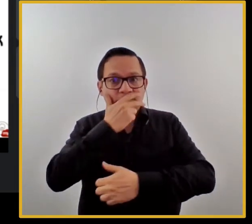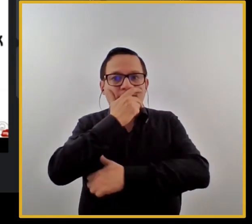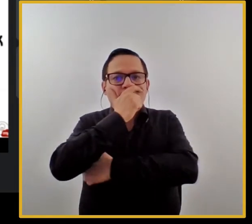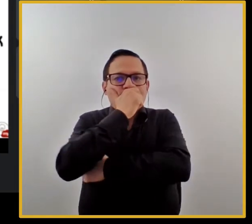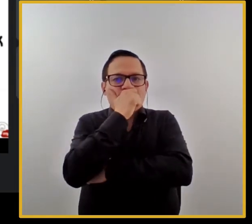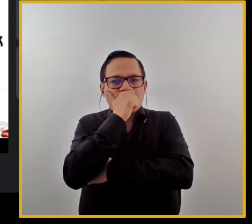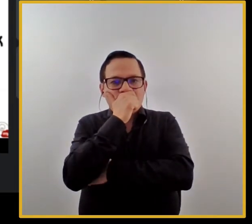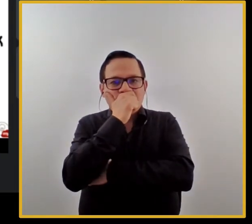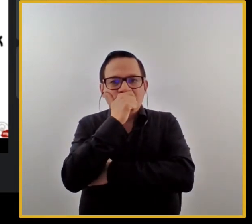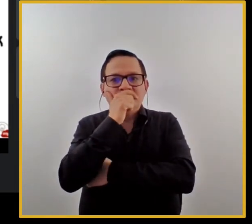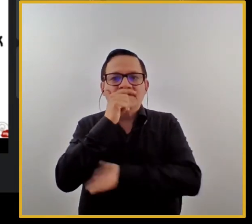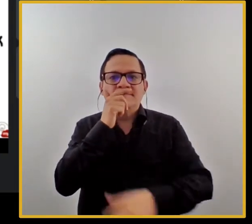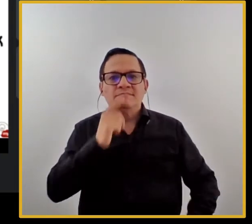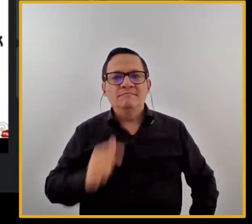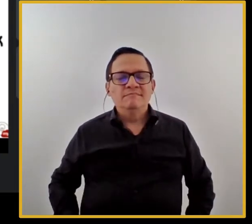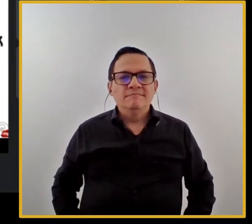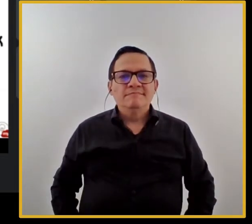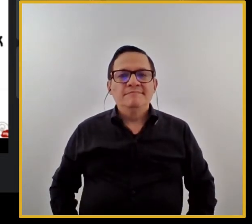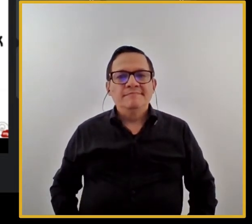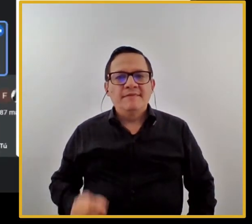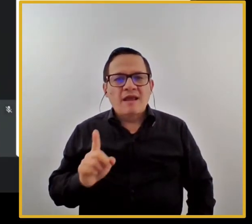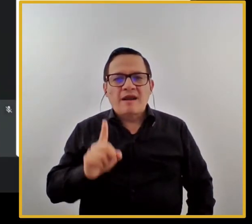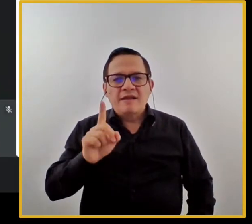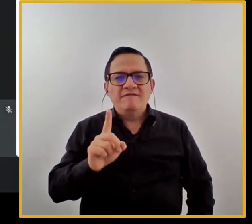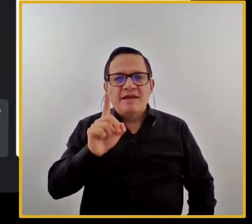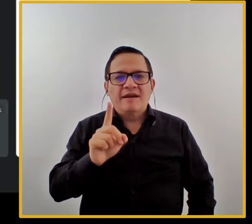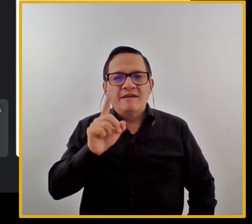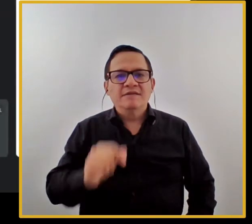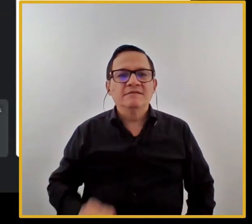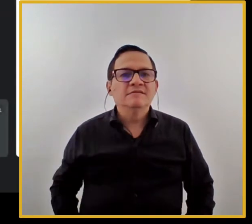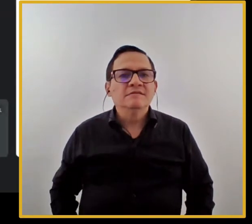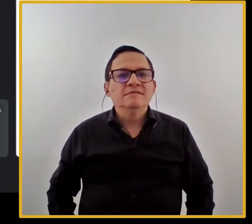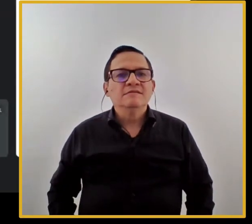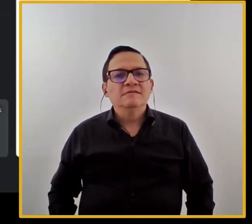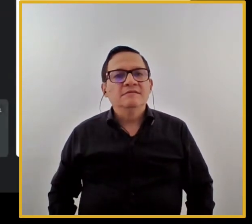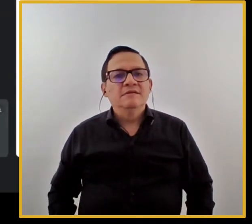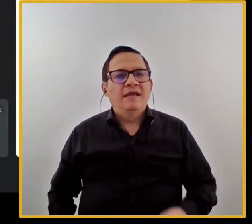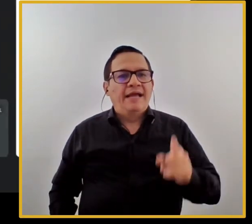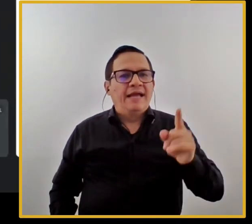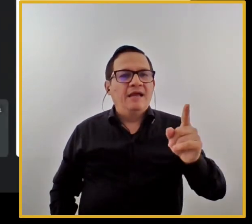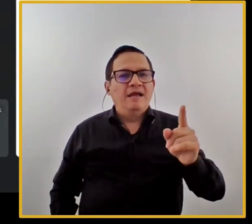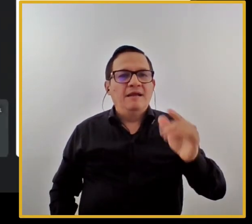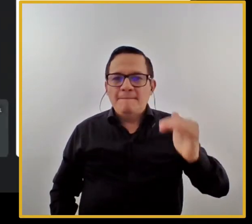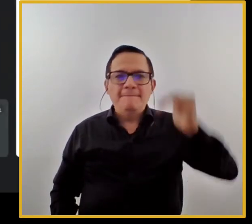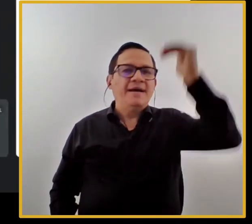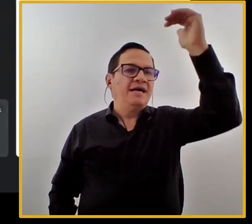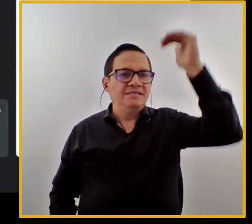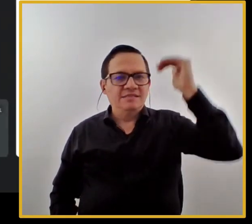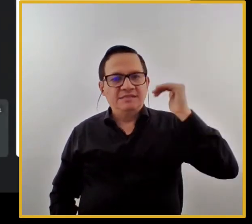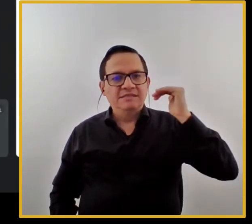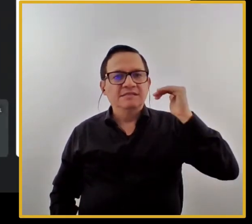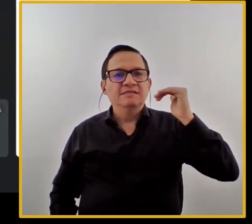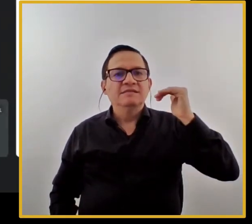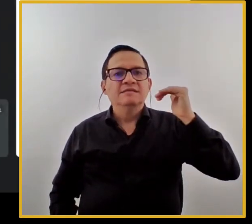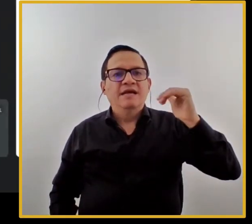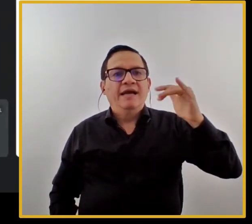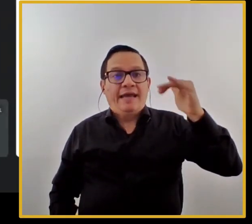Acá dice. No, arribita, donde está multiplicando, no, más arriba.